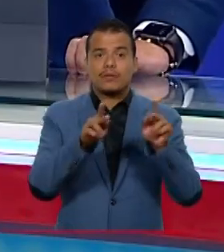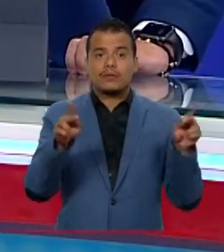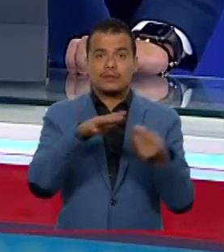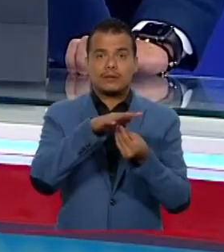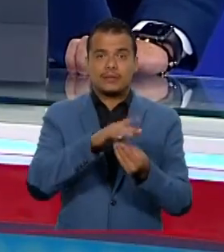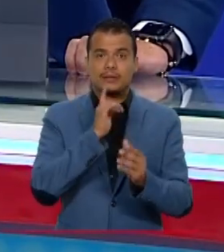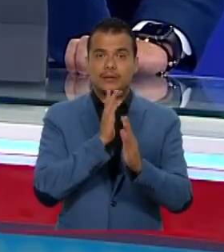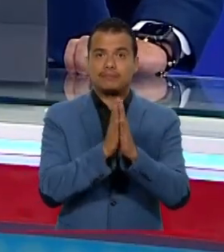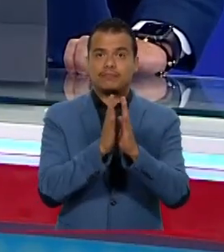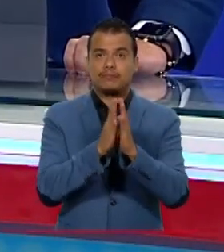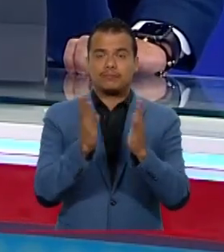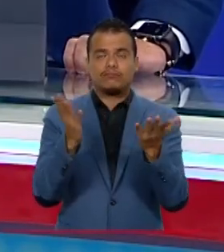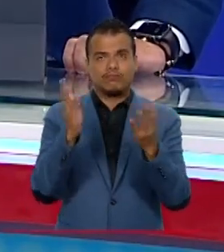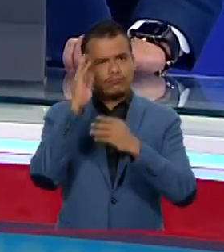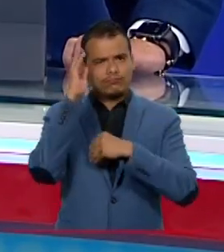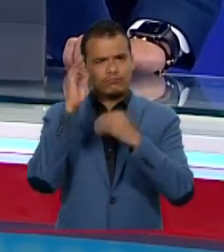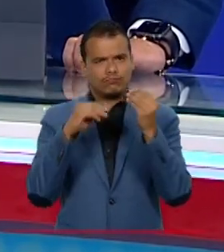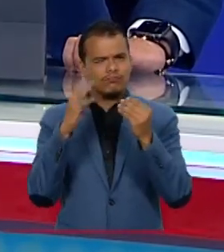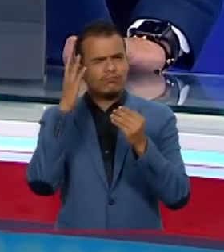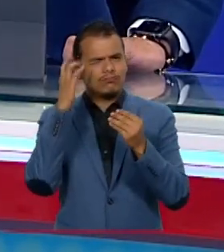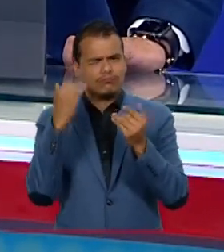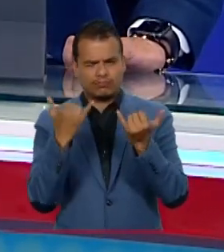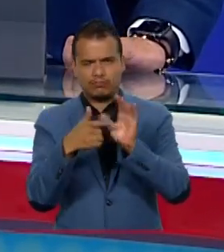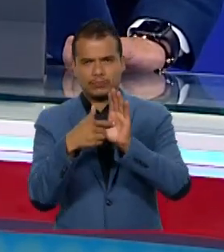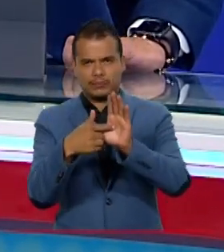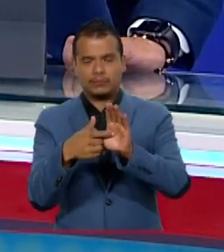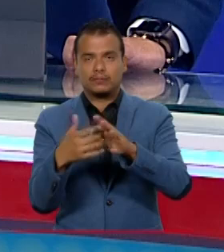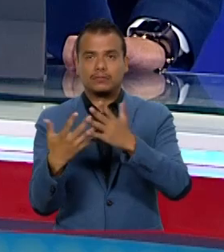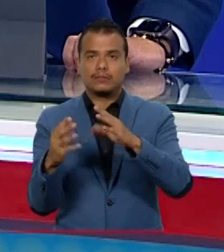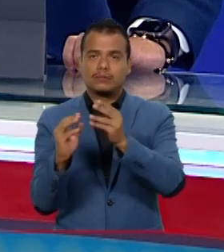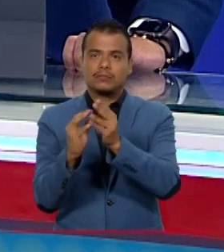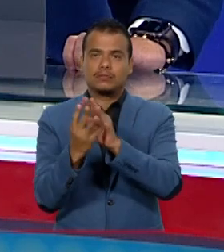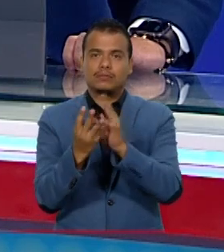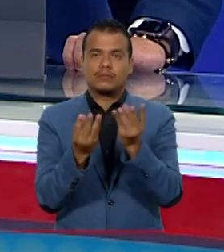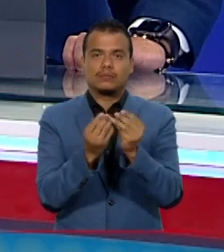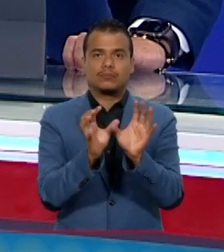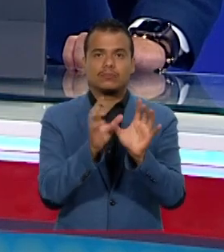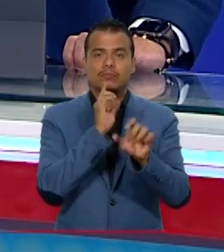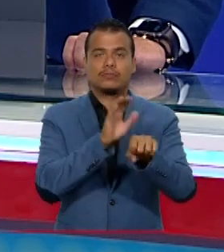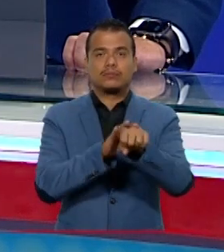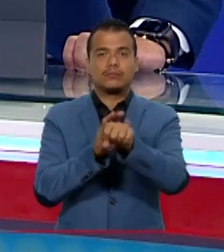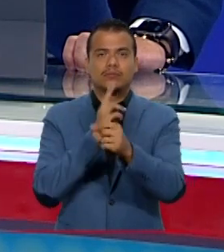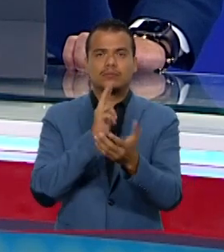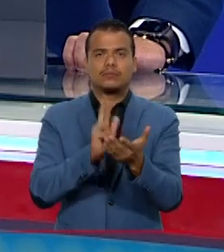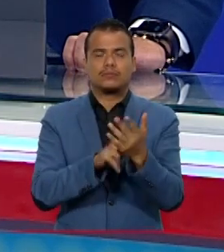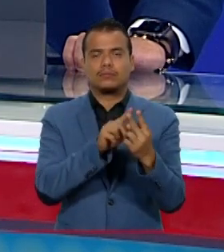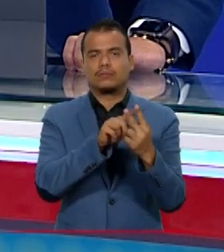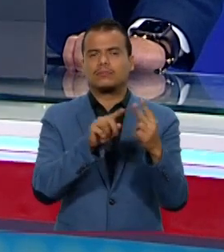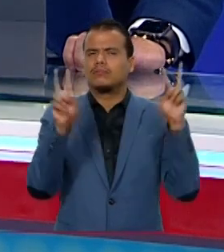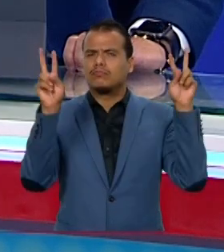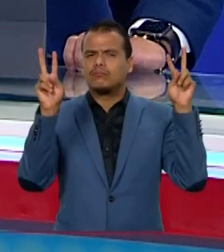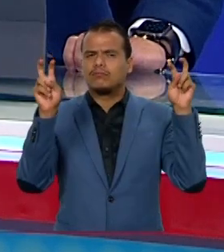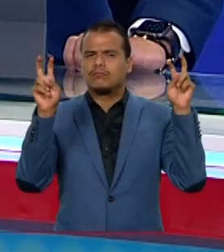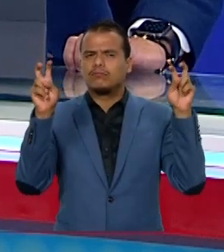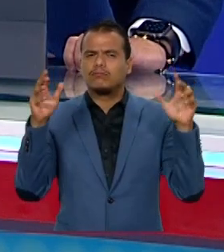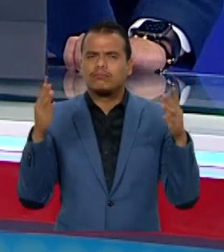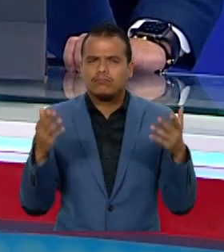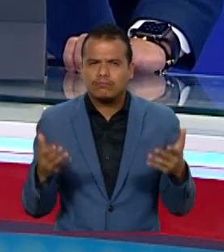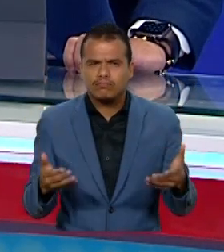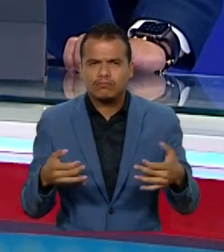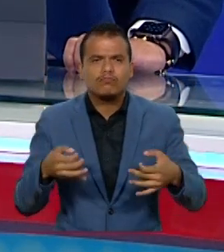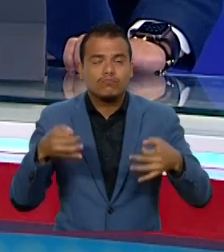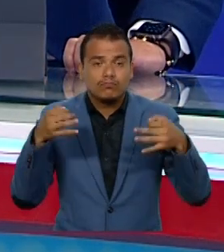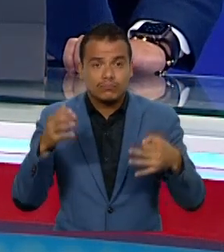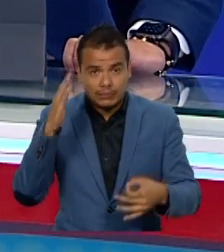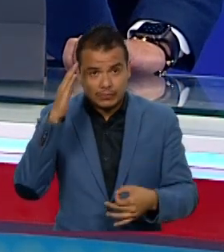8:36 comenzamos. Durante el cuarto día de la COP16, la Defensoría del Pueblo emitió dos documentos que advierten sobre los riesgos para